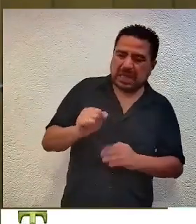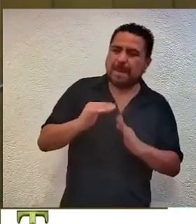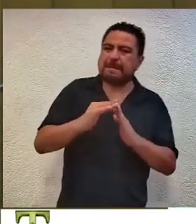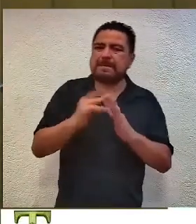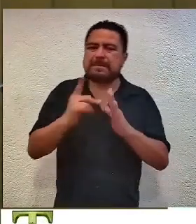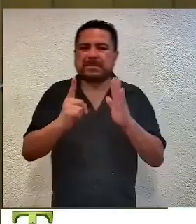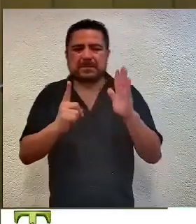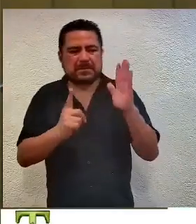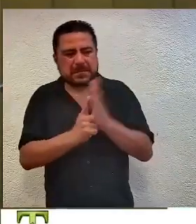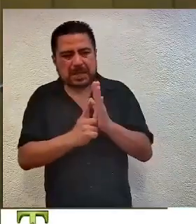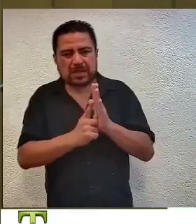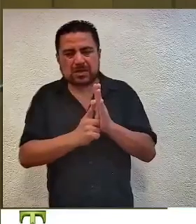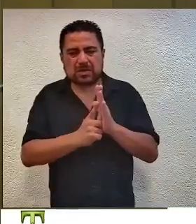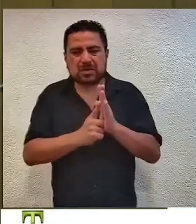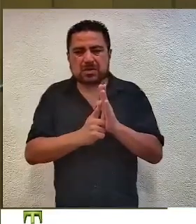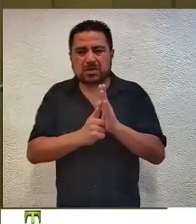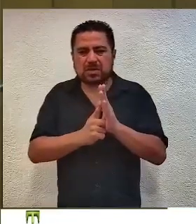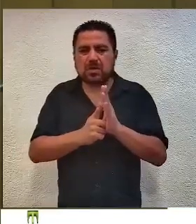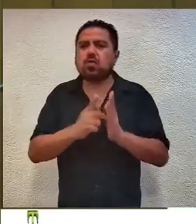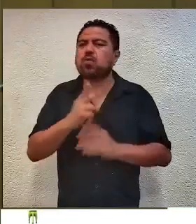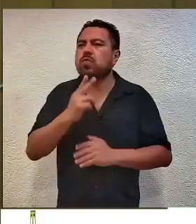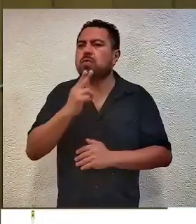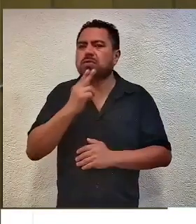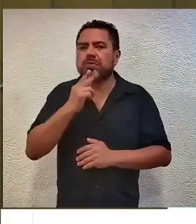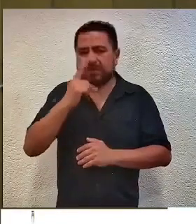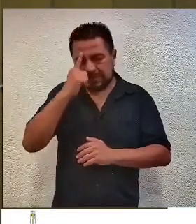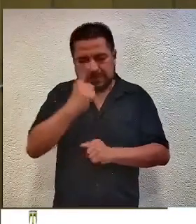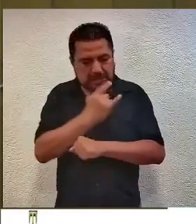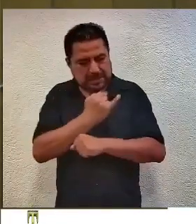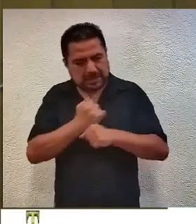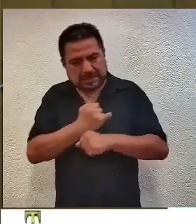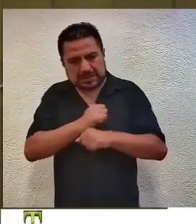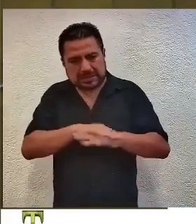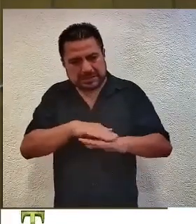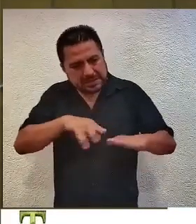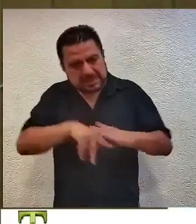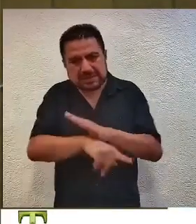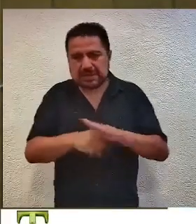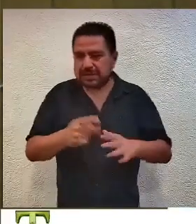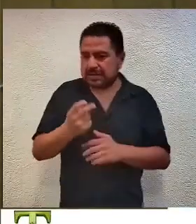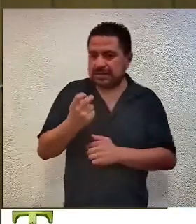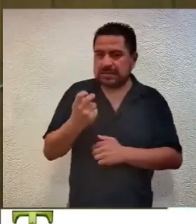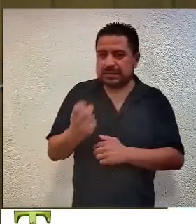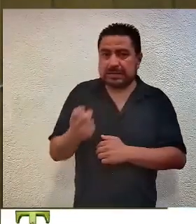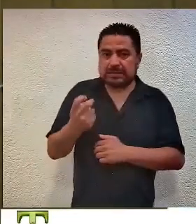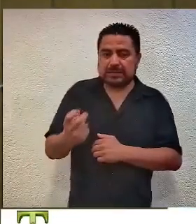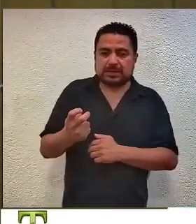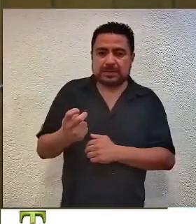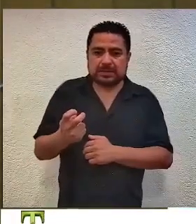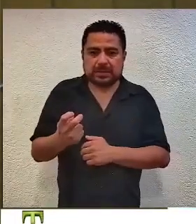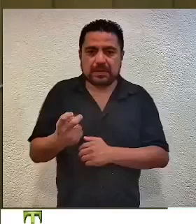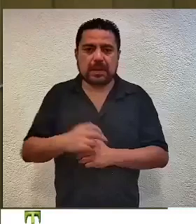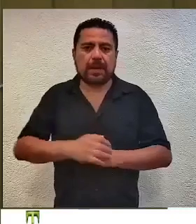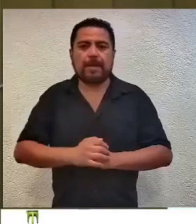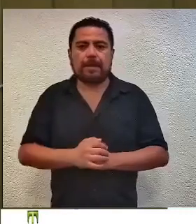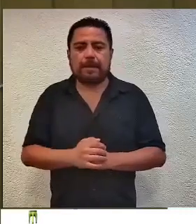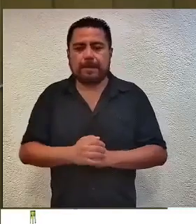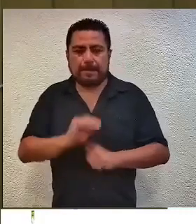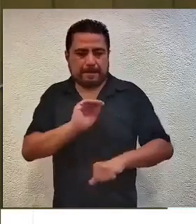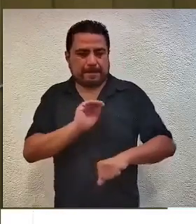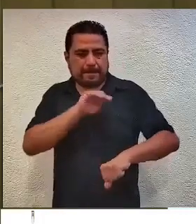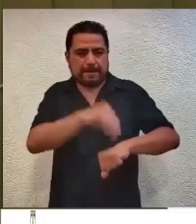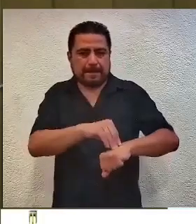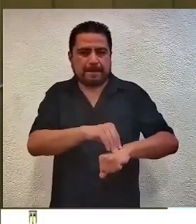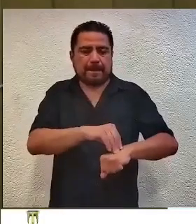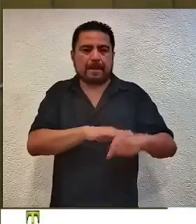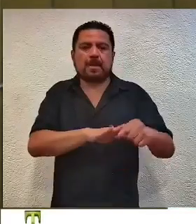metodología que se utilizó para el estudio de esta puesta a